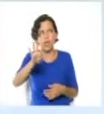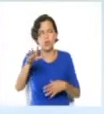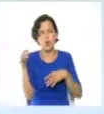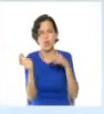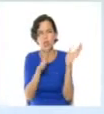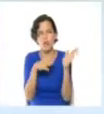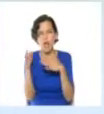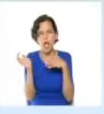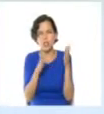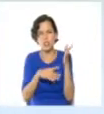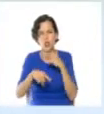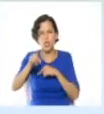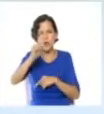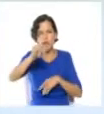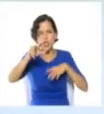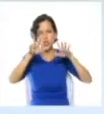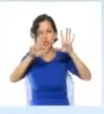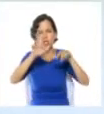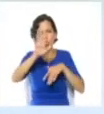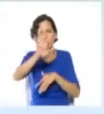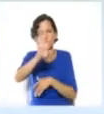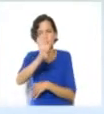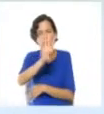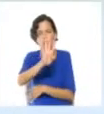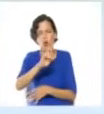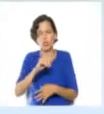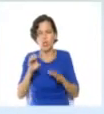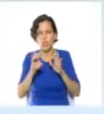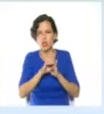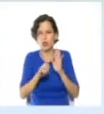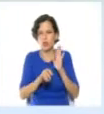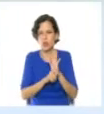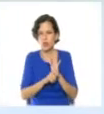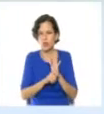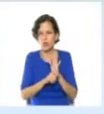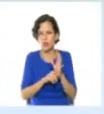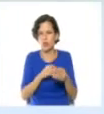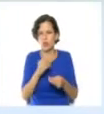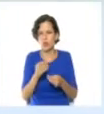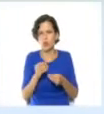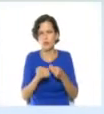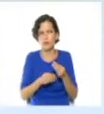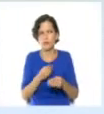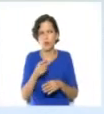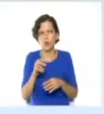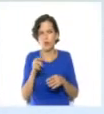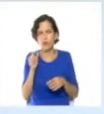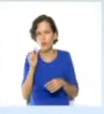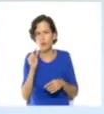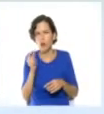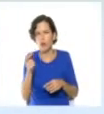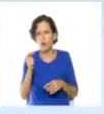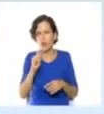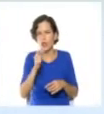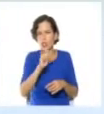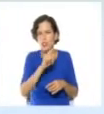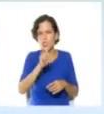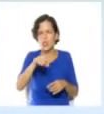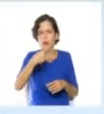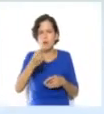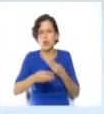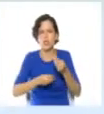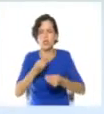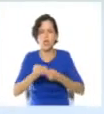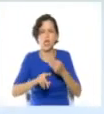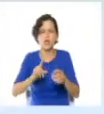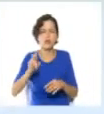de 1854. Esta constitución duró apenas unos meses. Posteriormente se crea y se